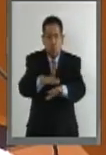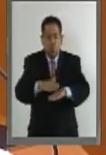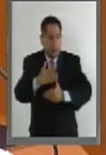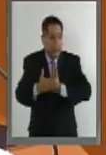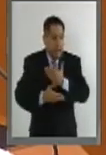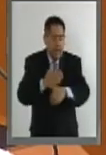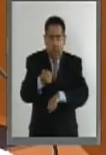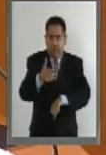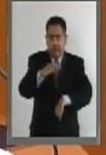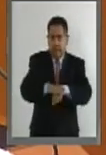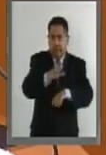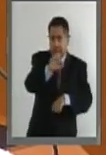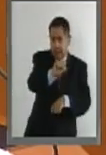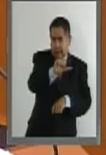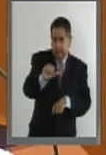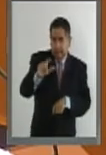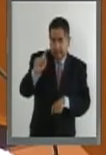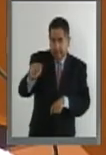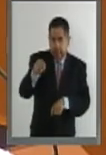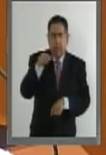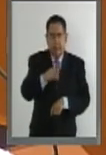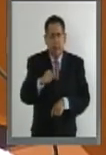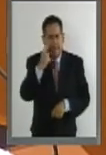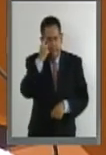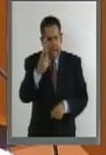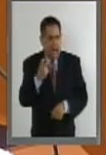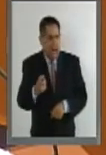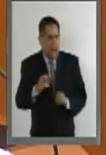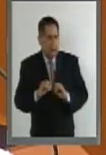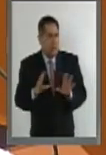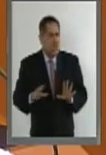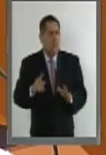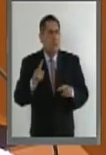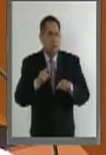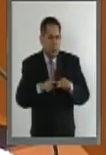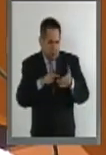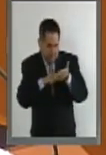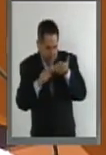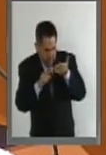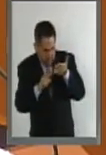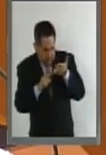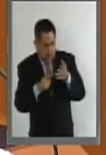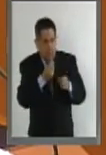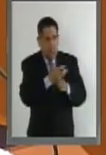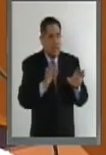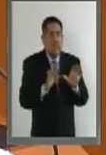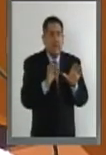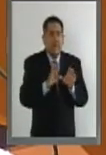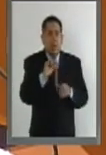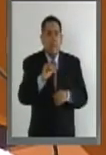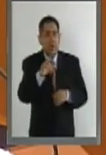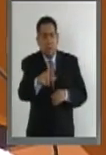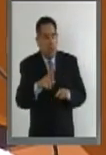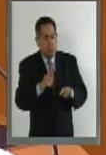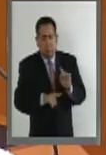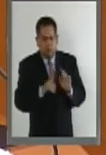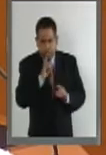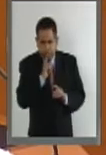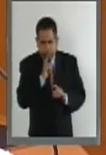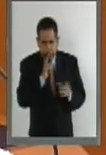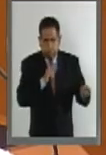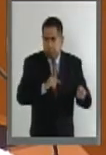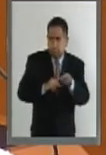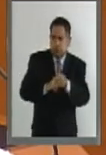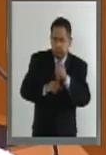de Administración Tributaria para dejar sin efectos los certificados fiscales que emita el